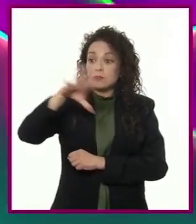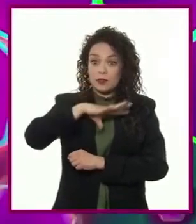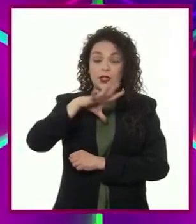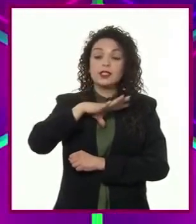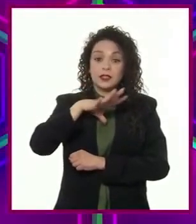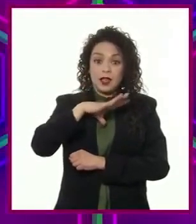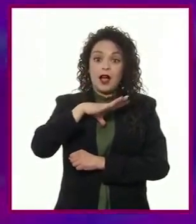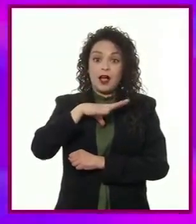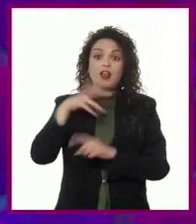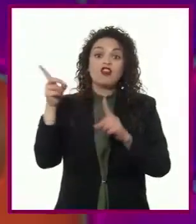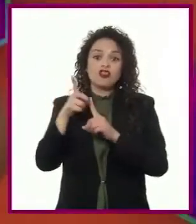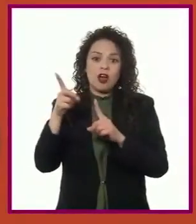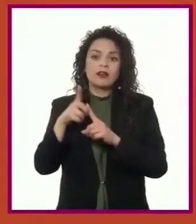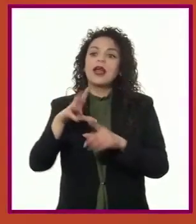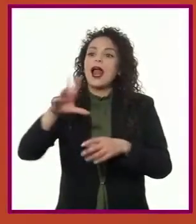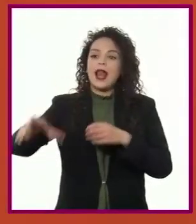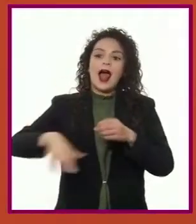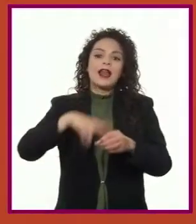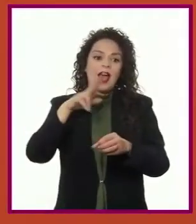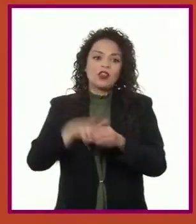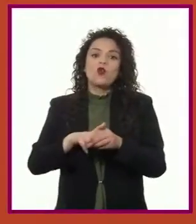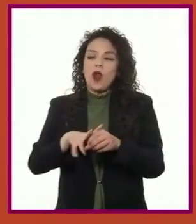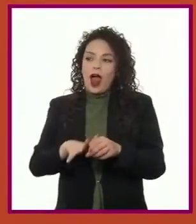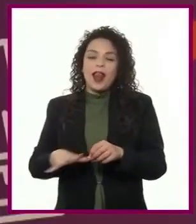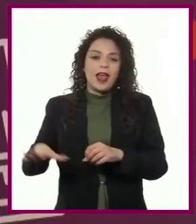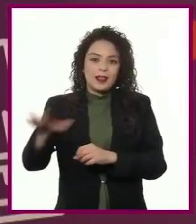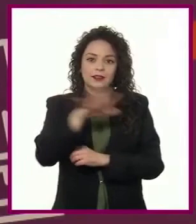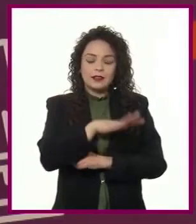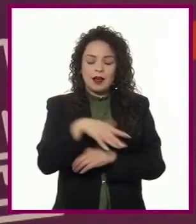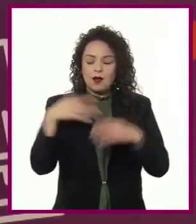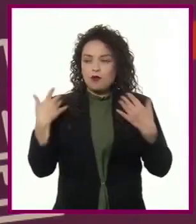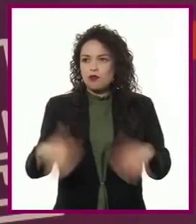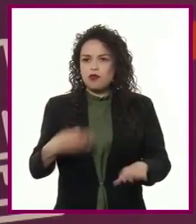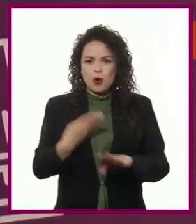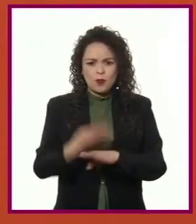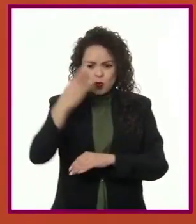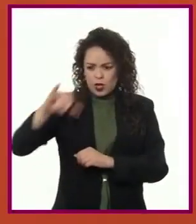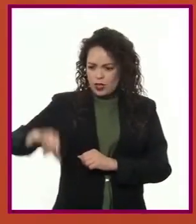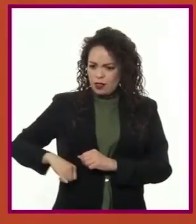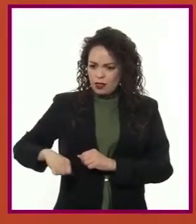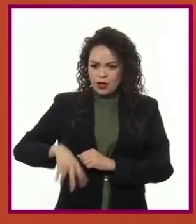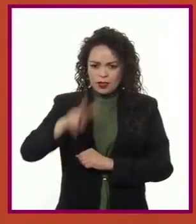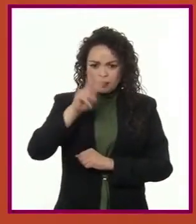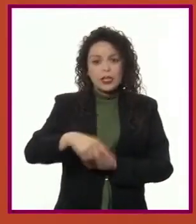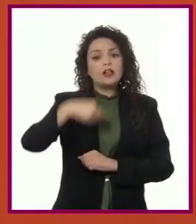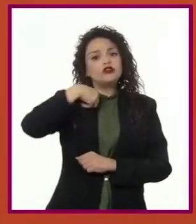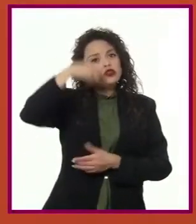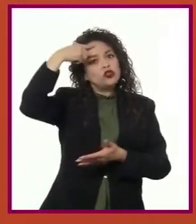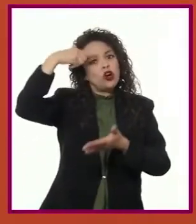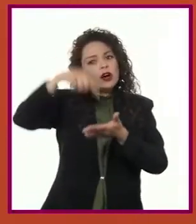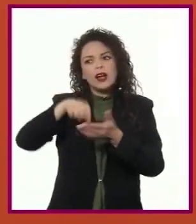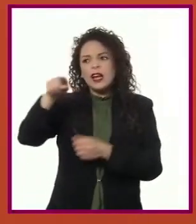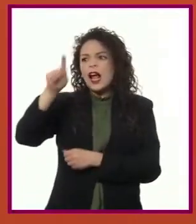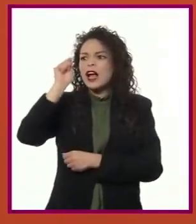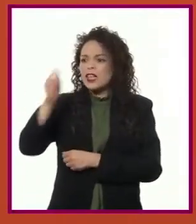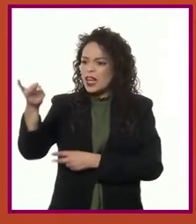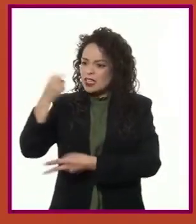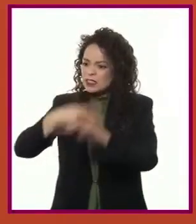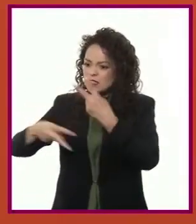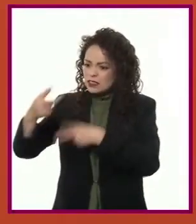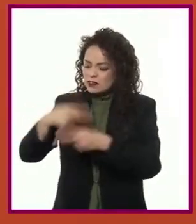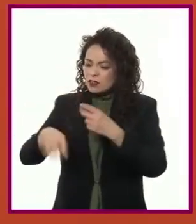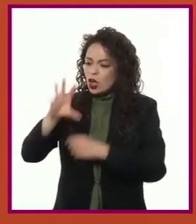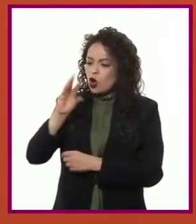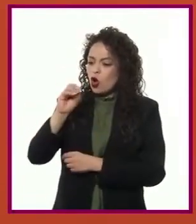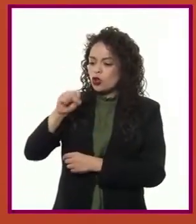naturaleza. Vaya, qué interesante, profesor. Por un momento llegué a pensar que los agujeros negros eran producto de alguna